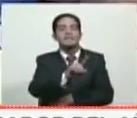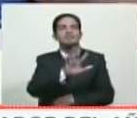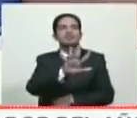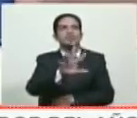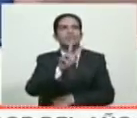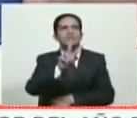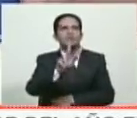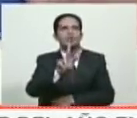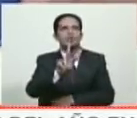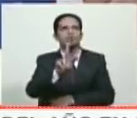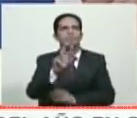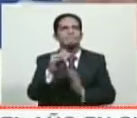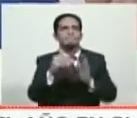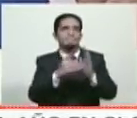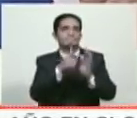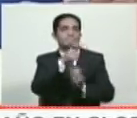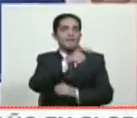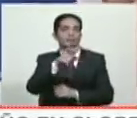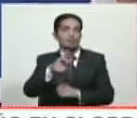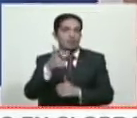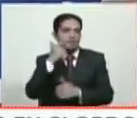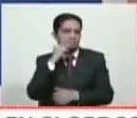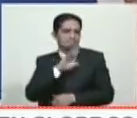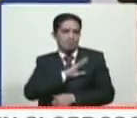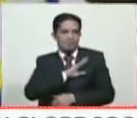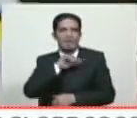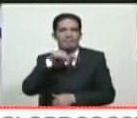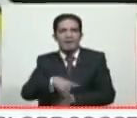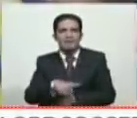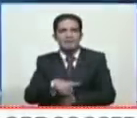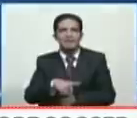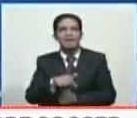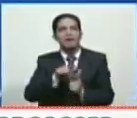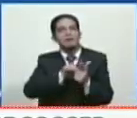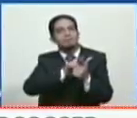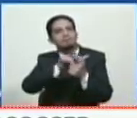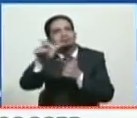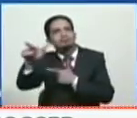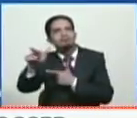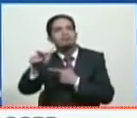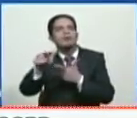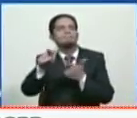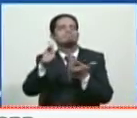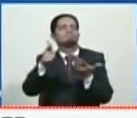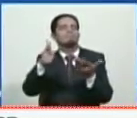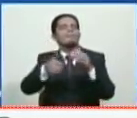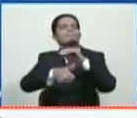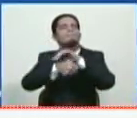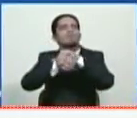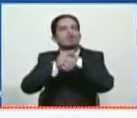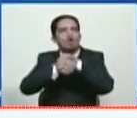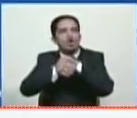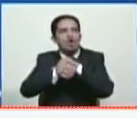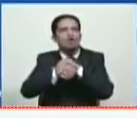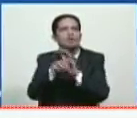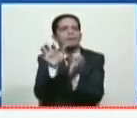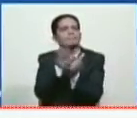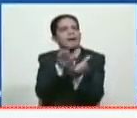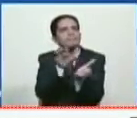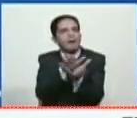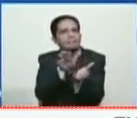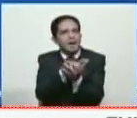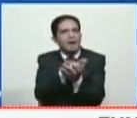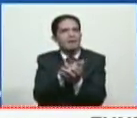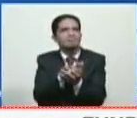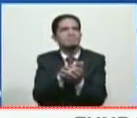152.741 personas nacionales, son las personas que viajan hacia Los Cayos en Morrocoy, en Nueva Esparta, Los Roques,